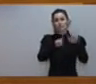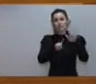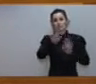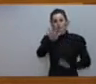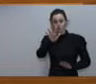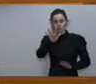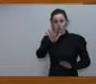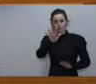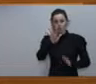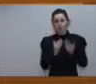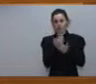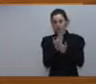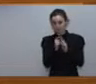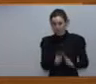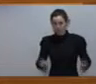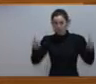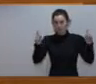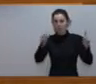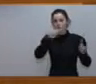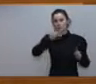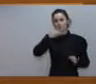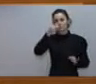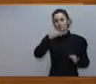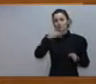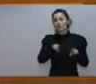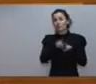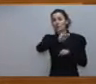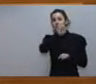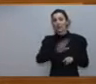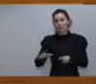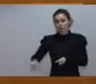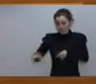365 días al año comiendo comida de avión. ¿Se imaginan?